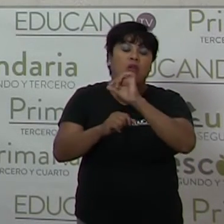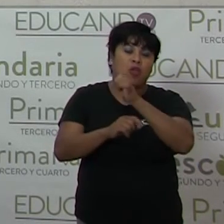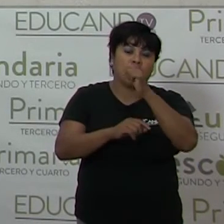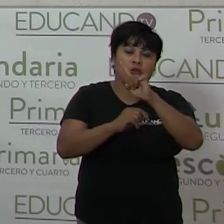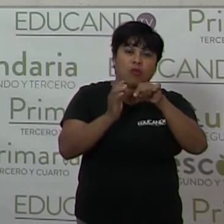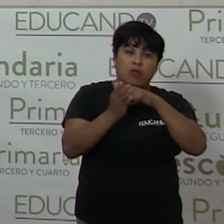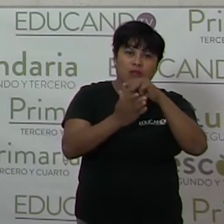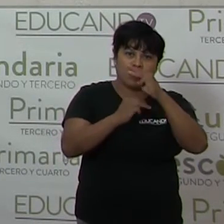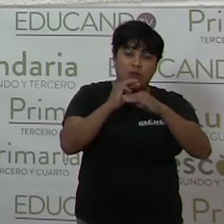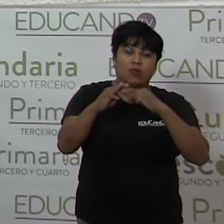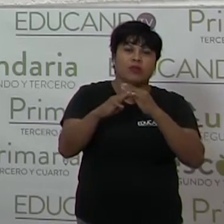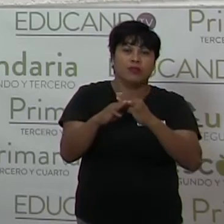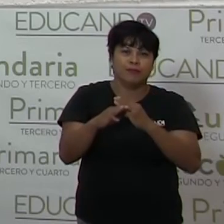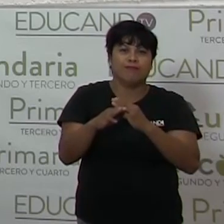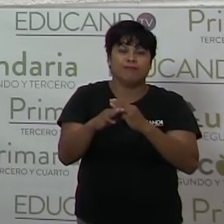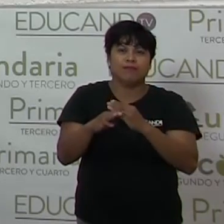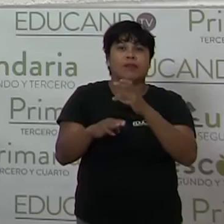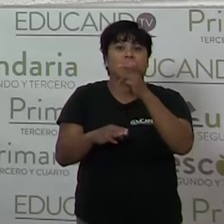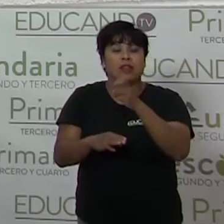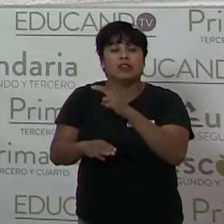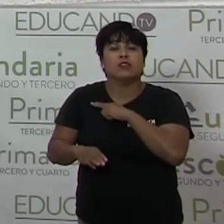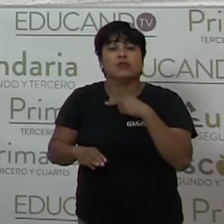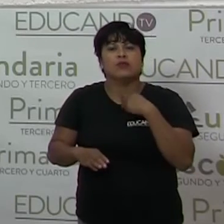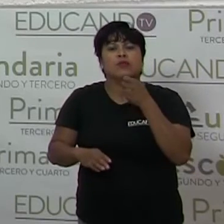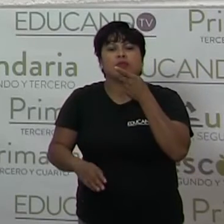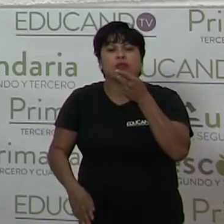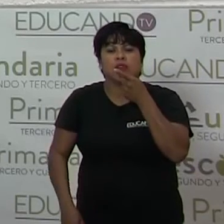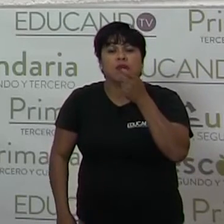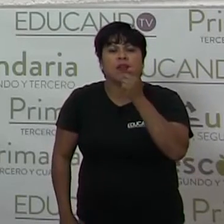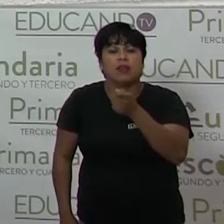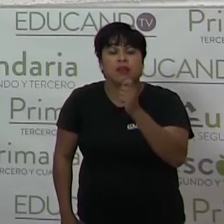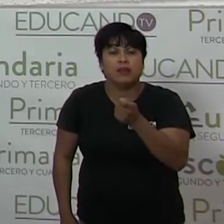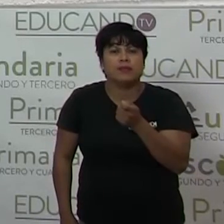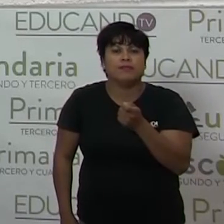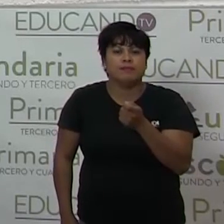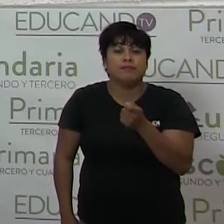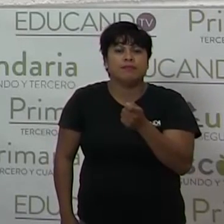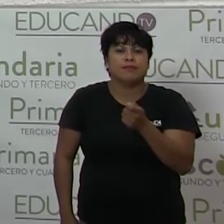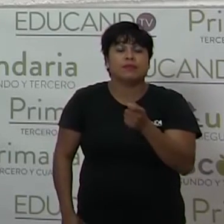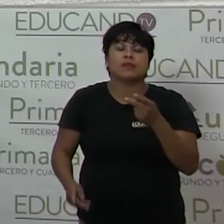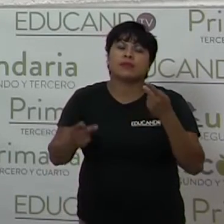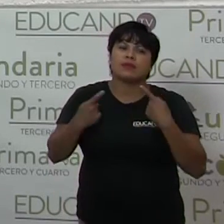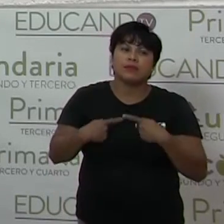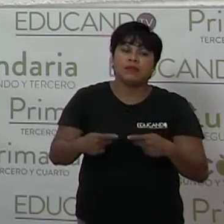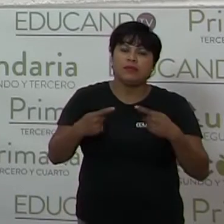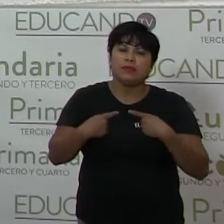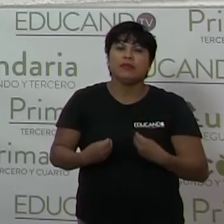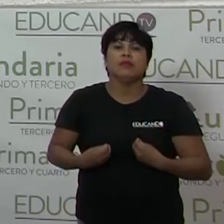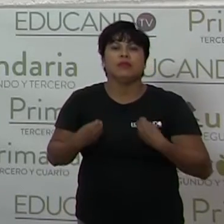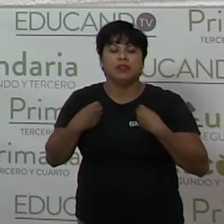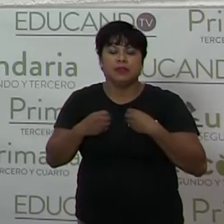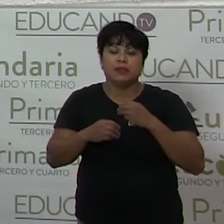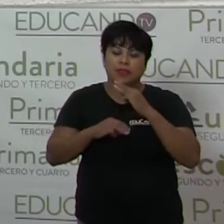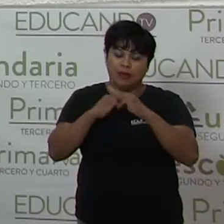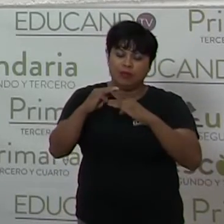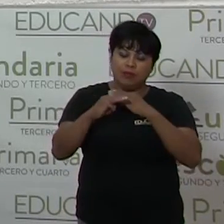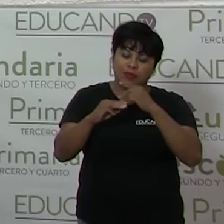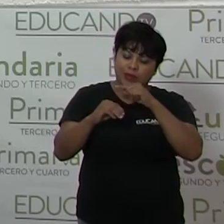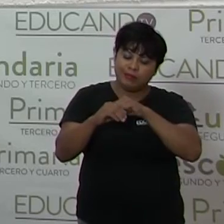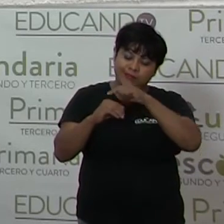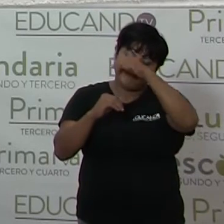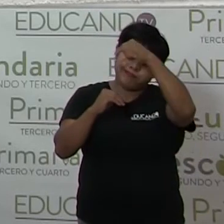mundo y aquí nos habla las personas que viven al otro lado